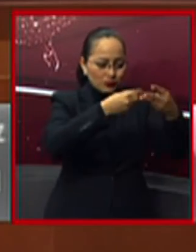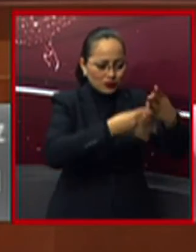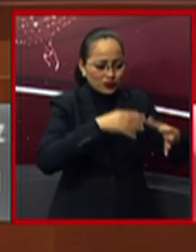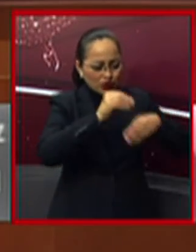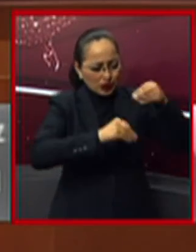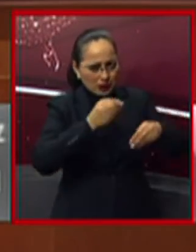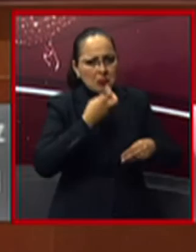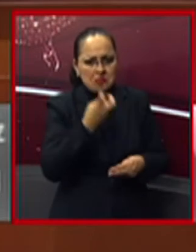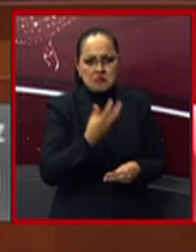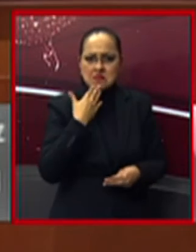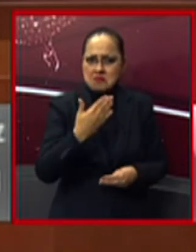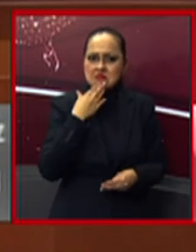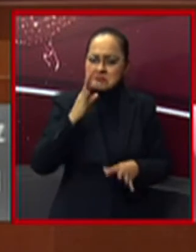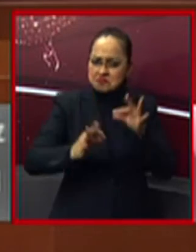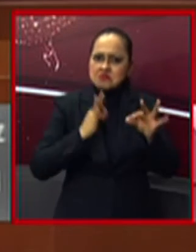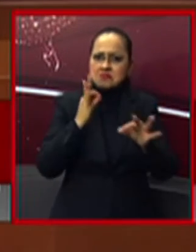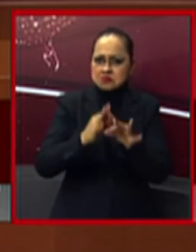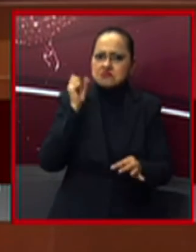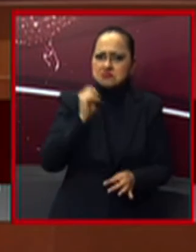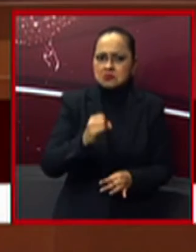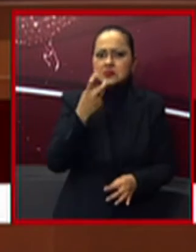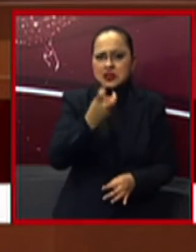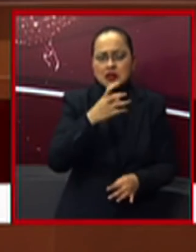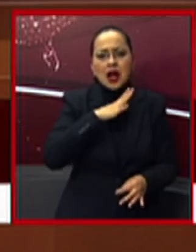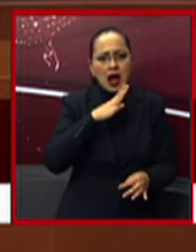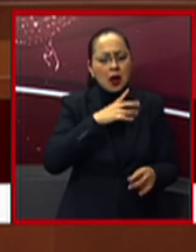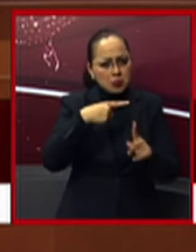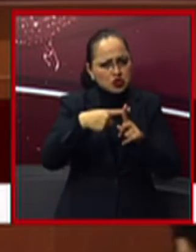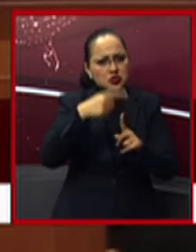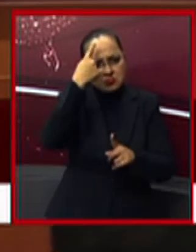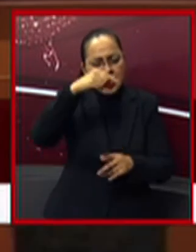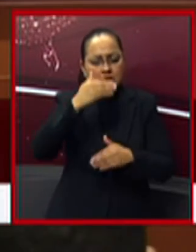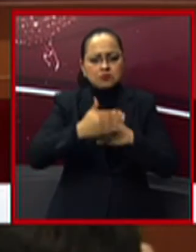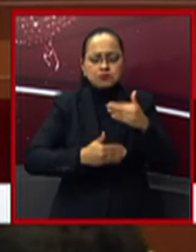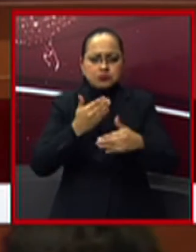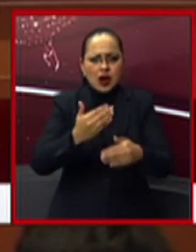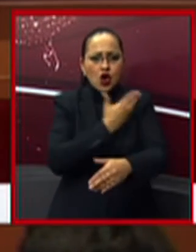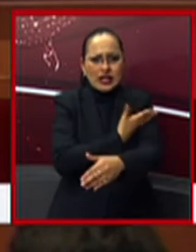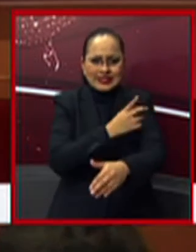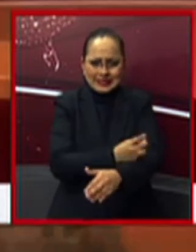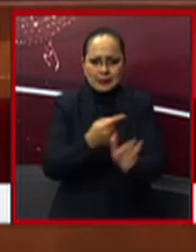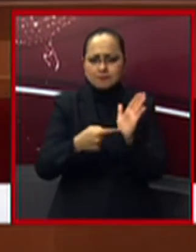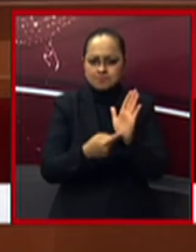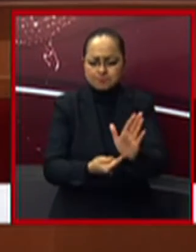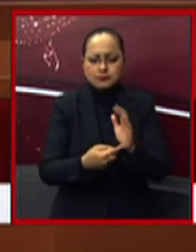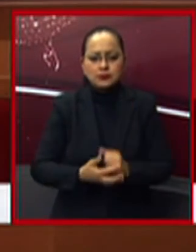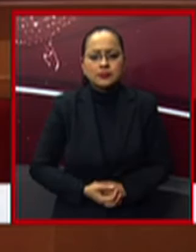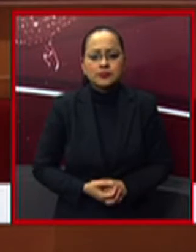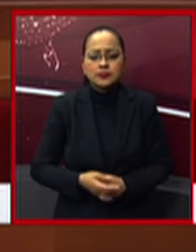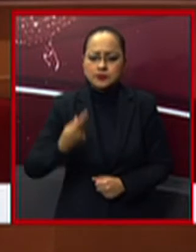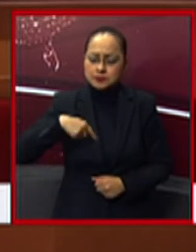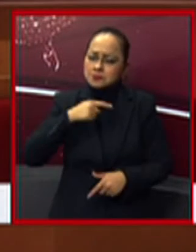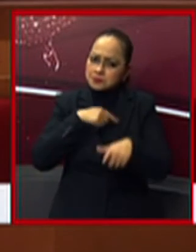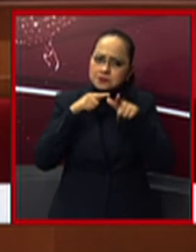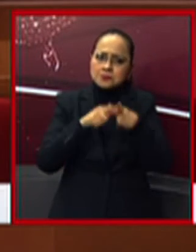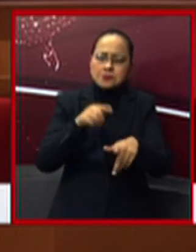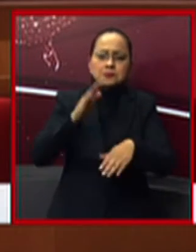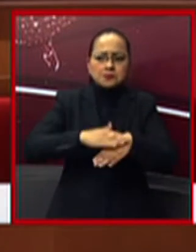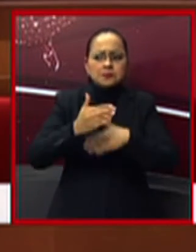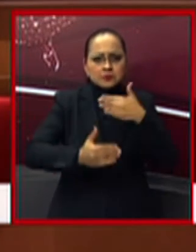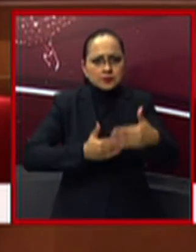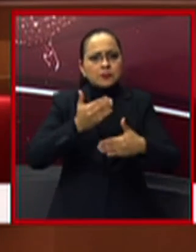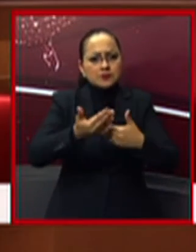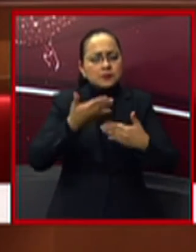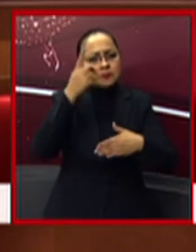perfectamente atendibles y que tendrán efectos favorables para la transparencia. Seguimos trabajando, seguimos avanzando